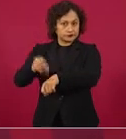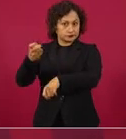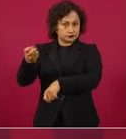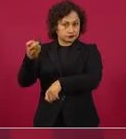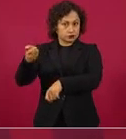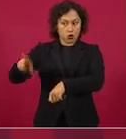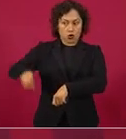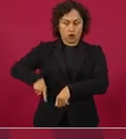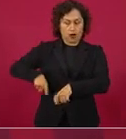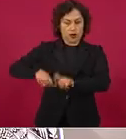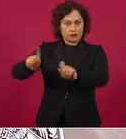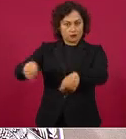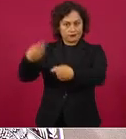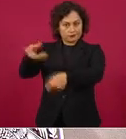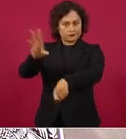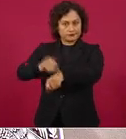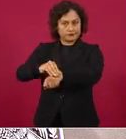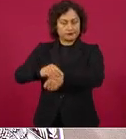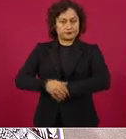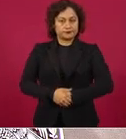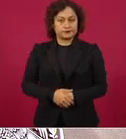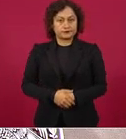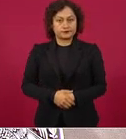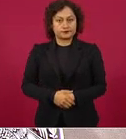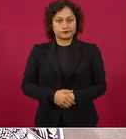otorga el Estado.